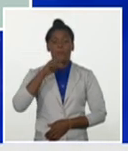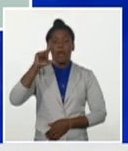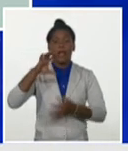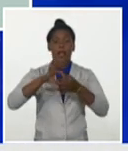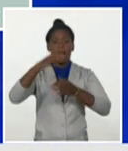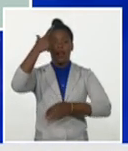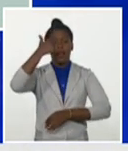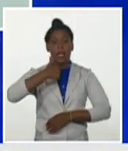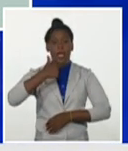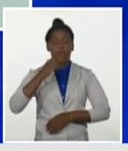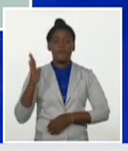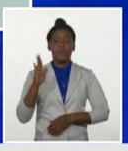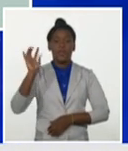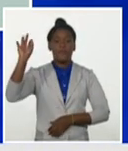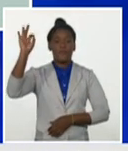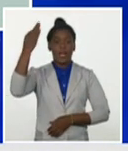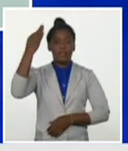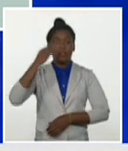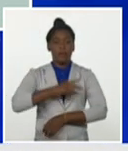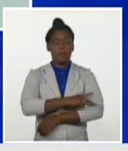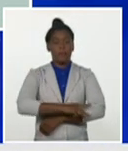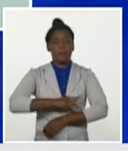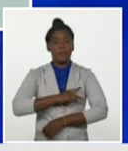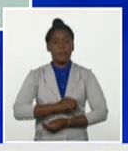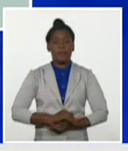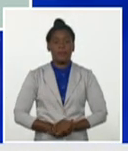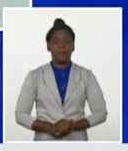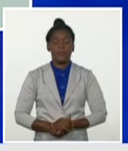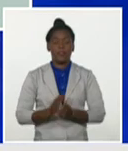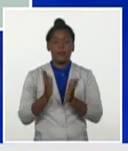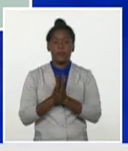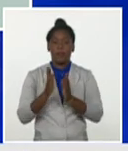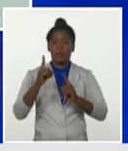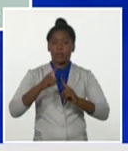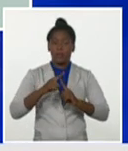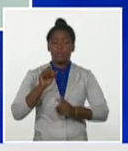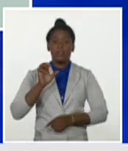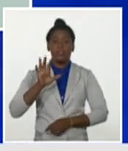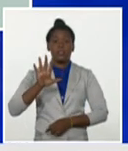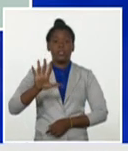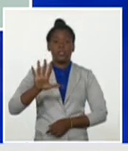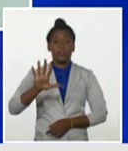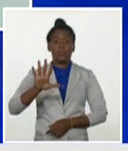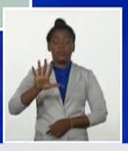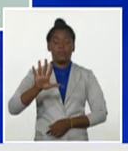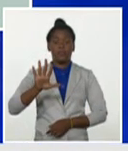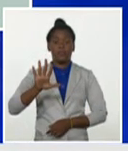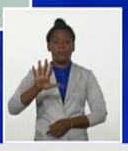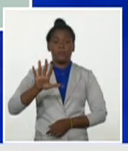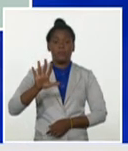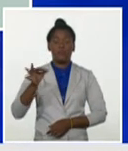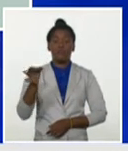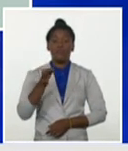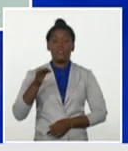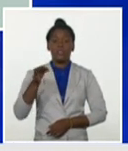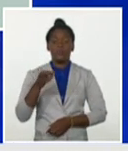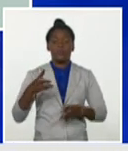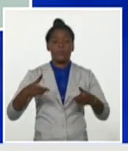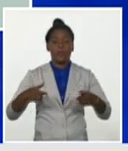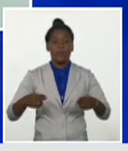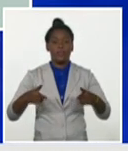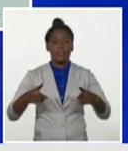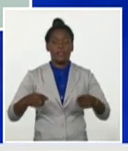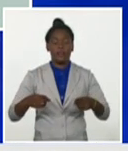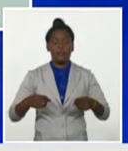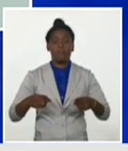En Matanza, los 5 casos importados nuevamente del municipio de Cárdenas. Todos